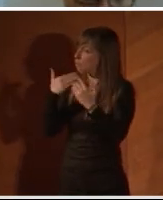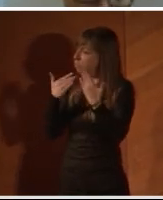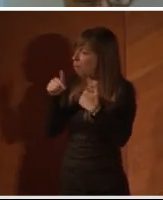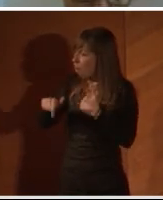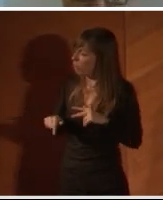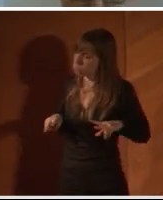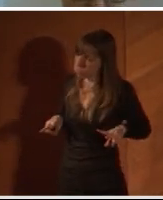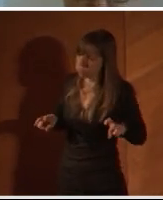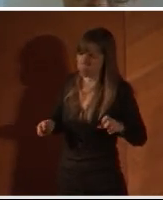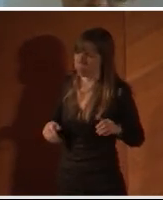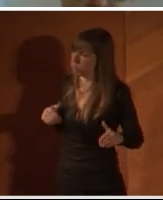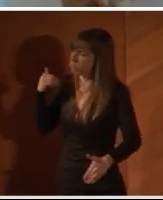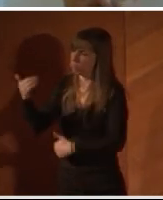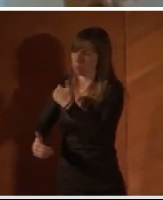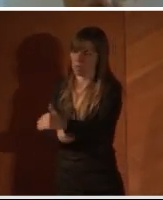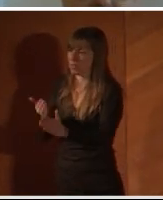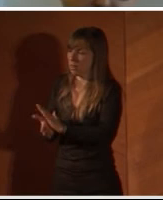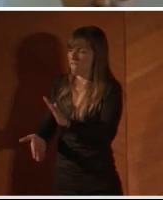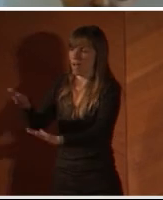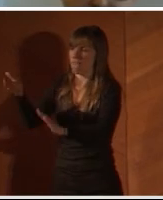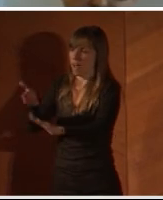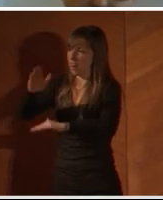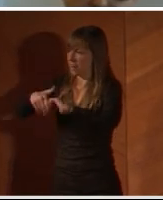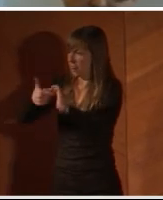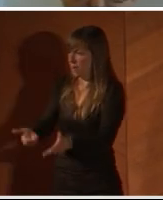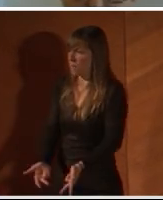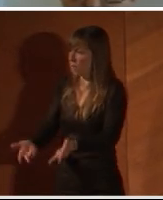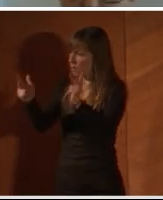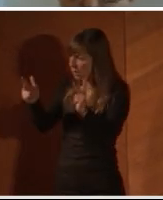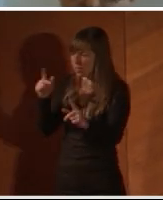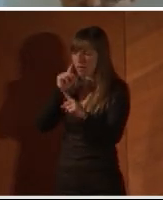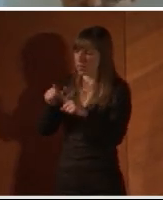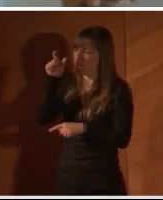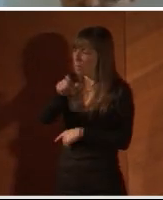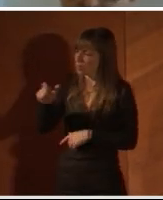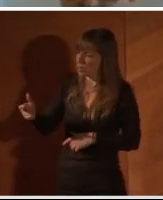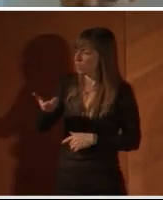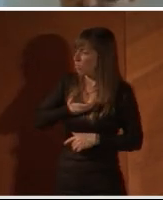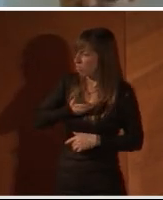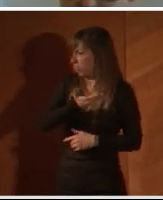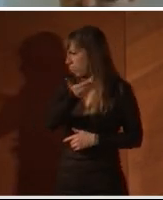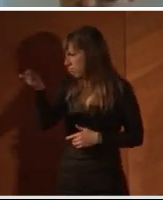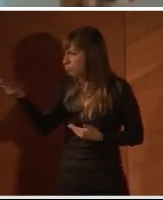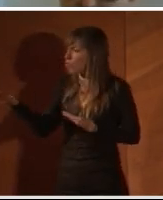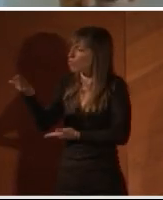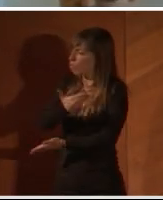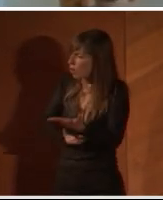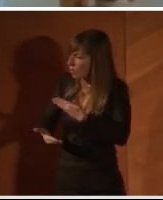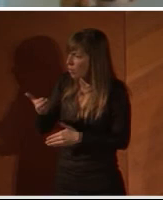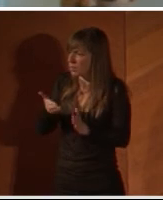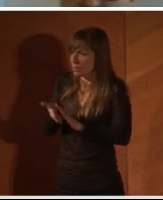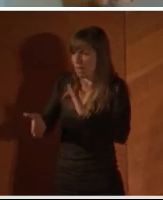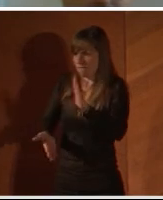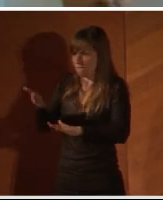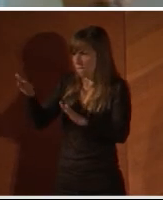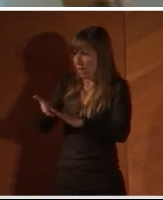provincia de Valencia el camino hacia la innovación democrática, el camino hacia la colaboración entre los municipios y, desde luego, el camino hacia el